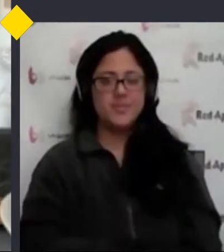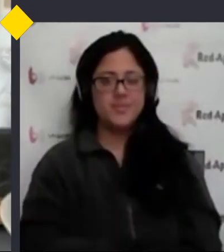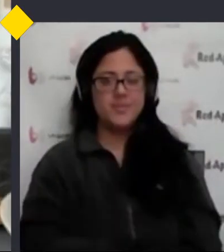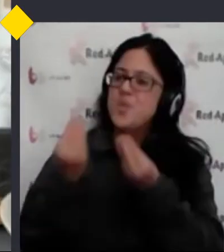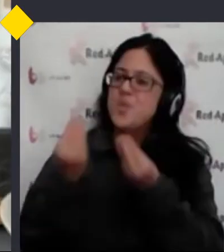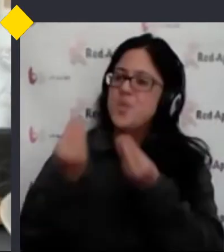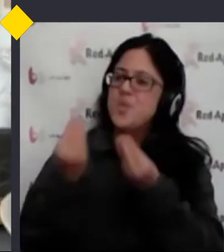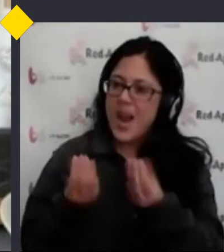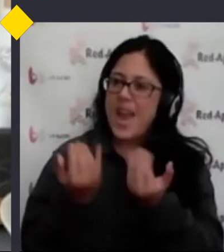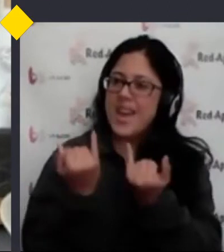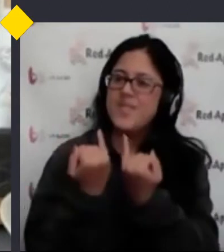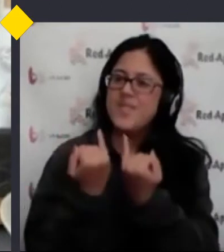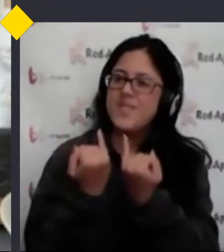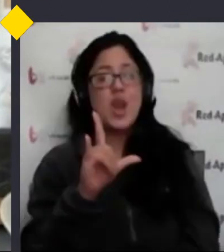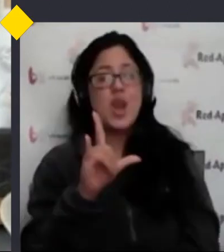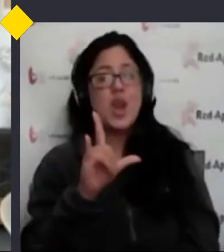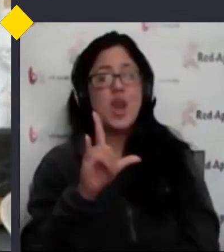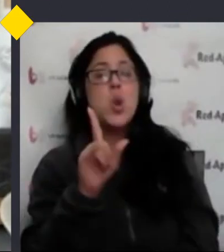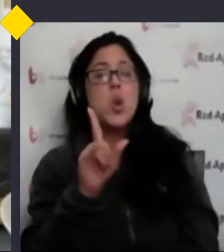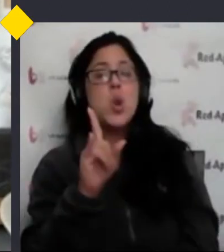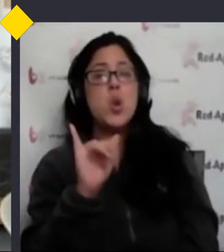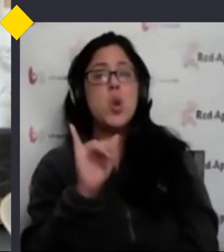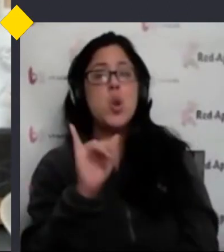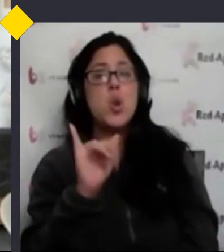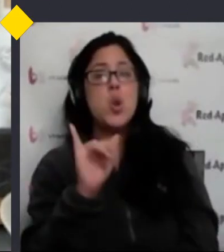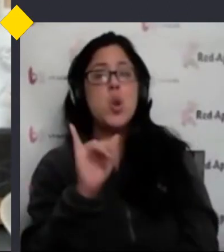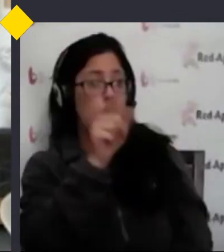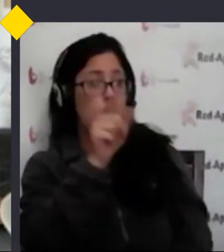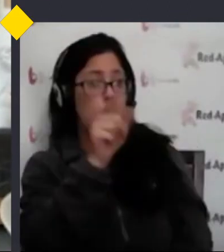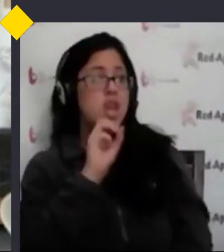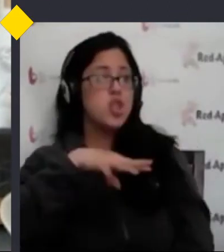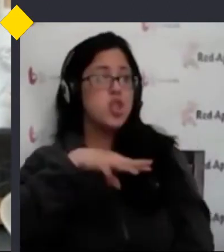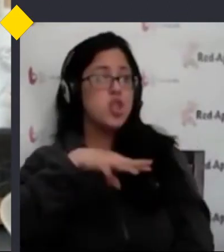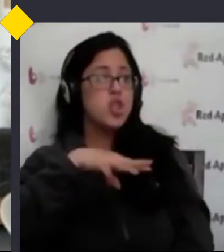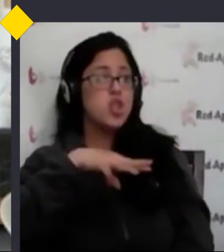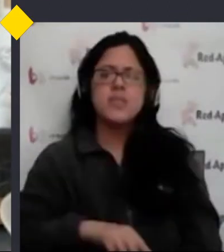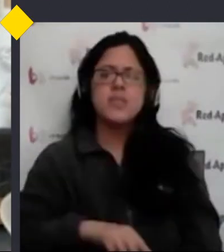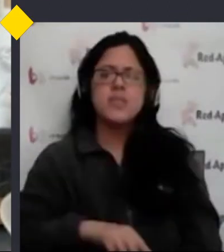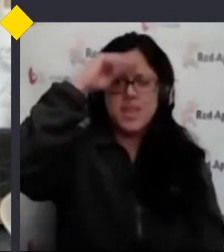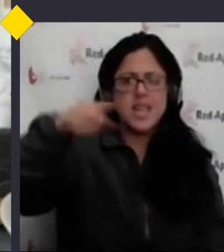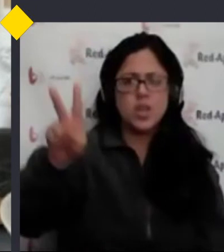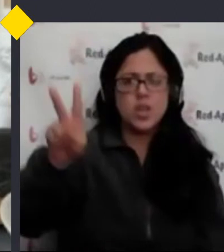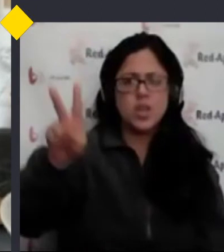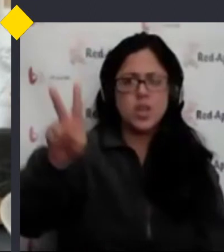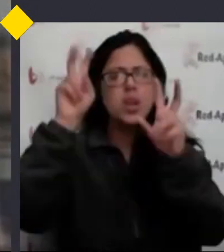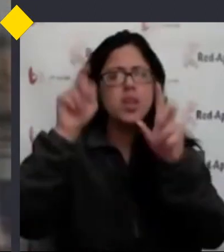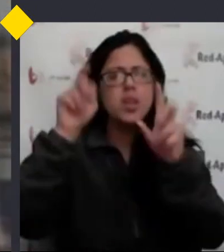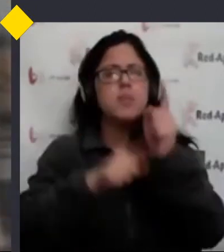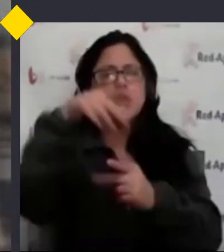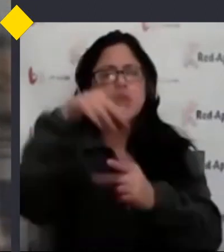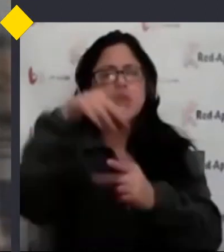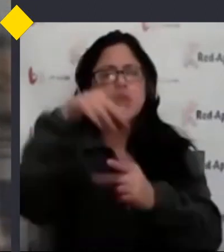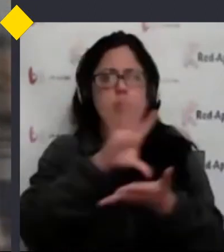Luis. José Tomás, tú desde tu experiencia, ¿en qué aspecto relacionado a los migrantes las empresas de Chile